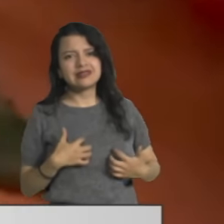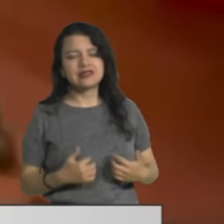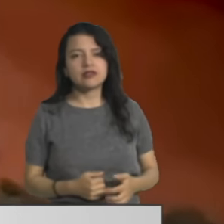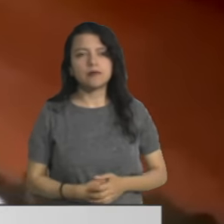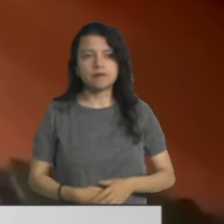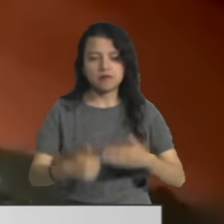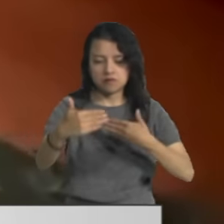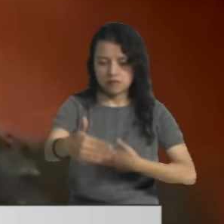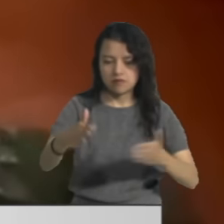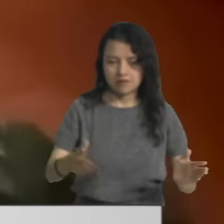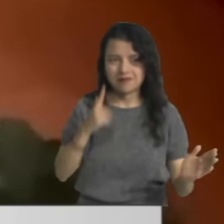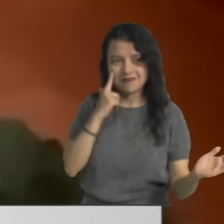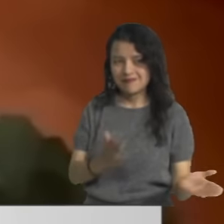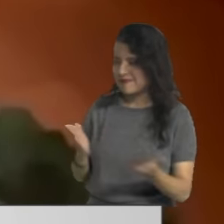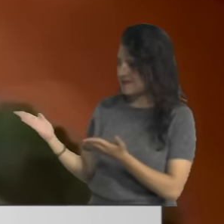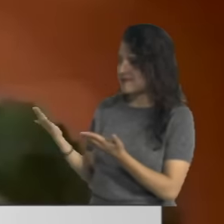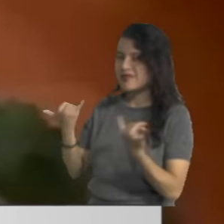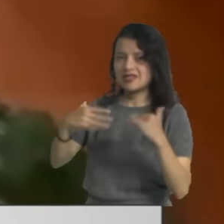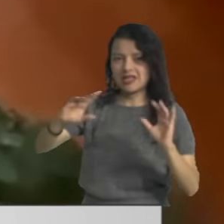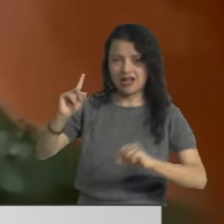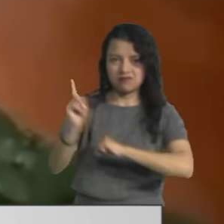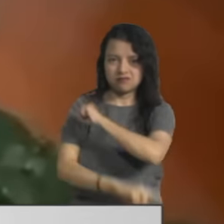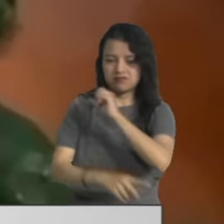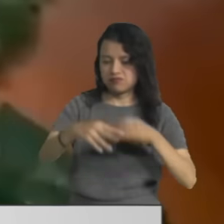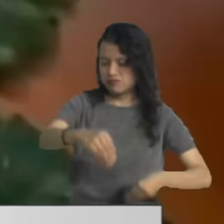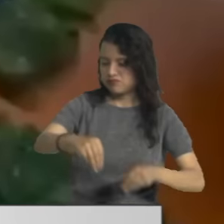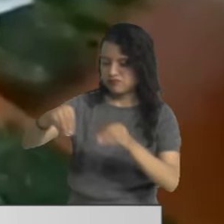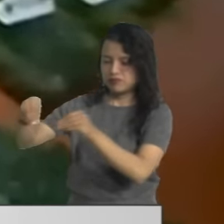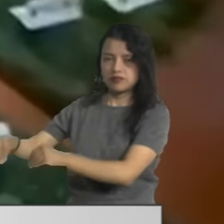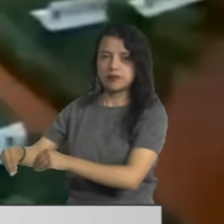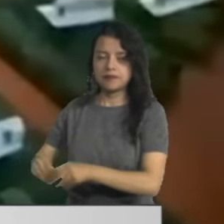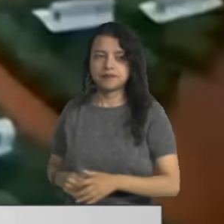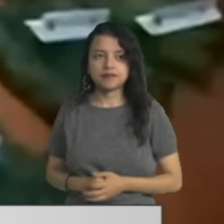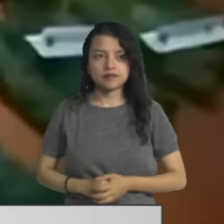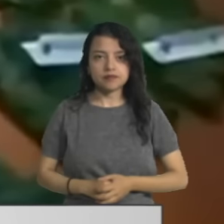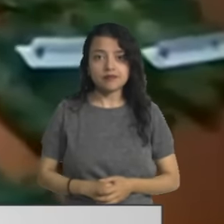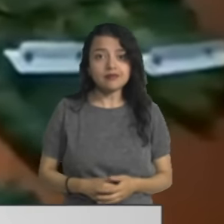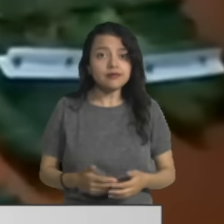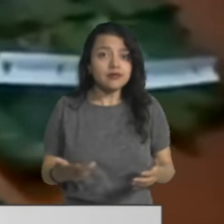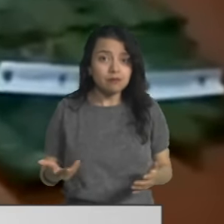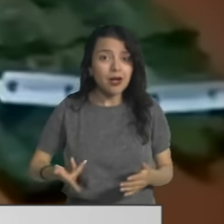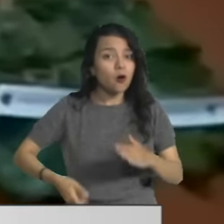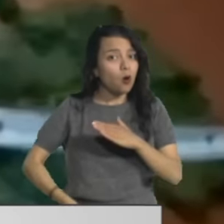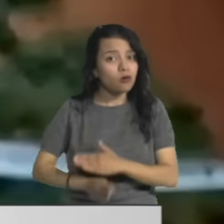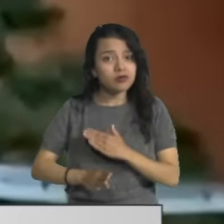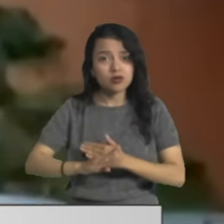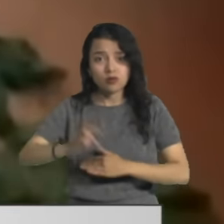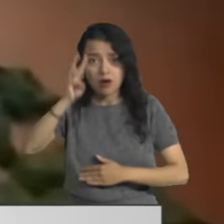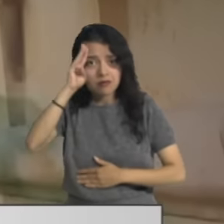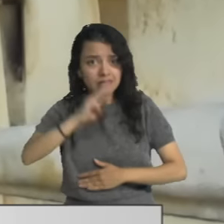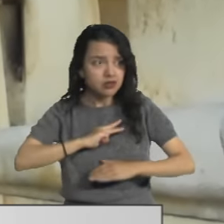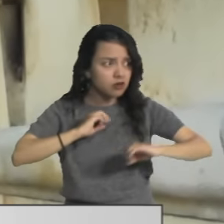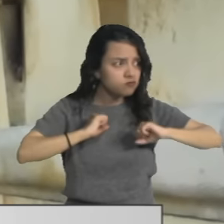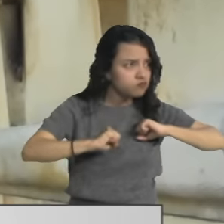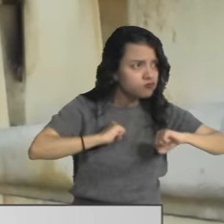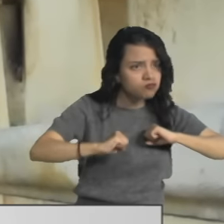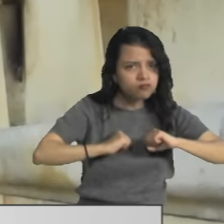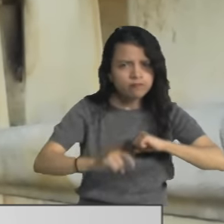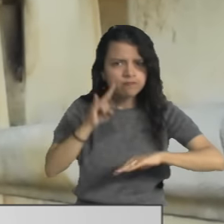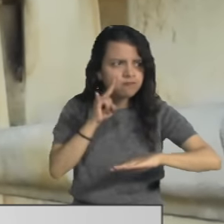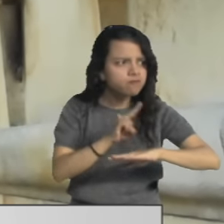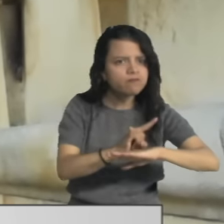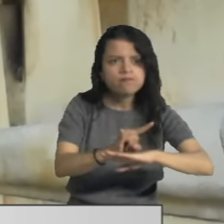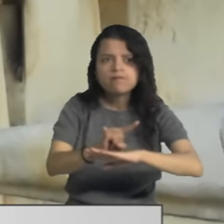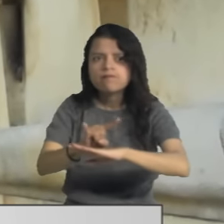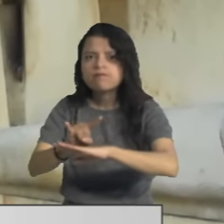de las autoridades competentes. En la zona de los hechos, el despliegue operacional continúa por parte de las fuerzas militares. Y otra tragedia